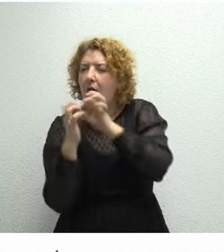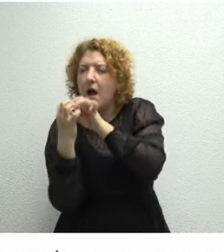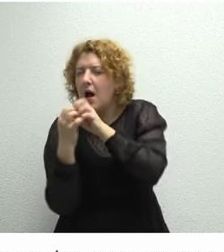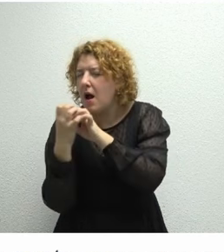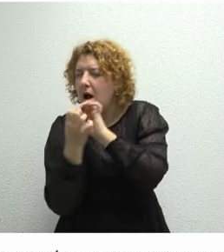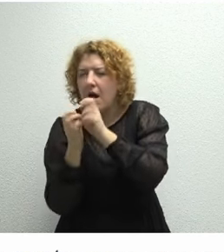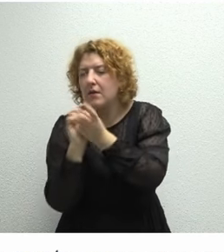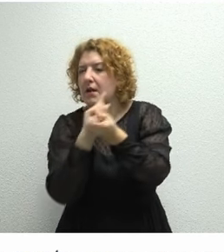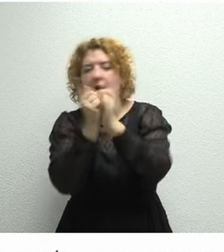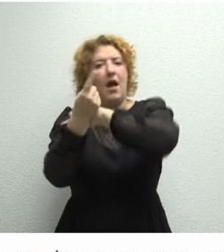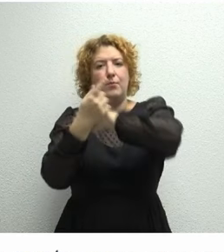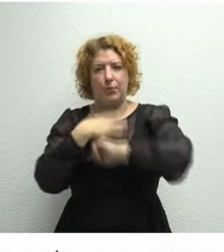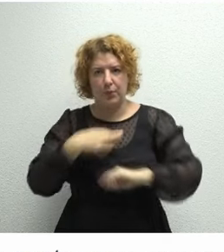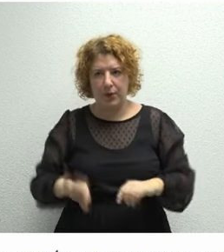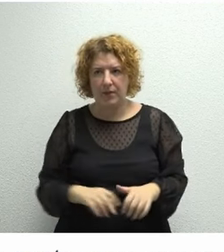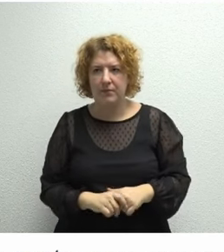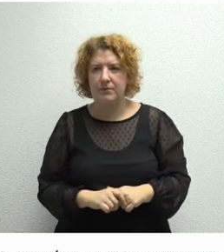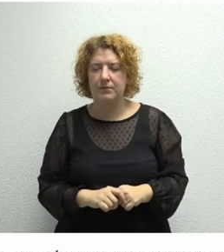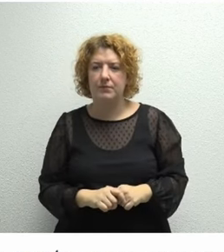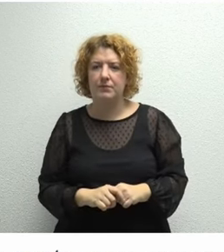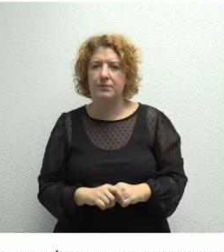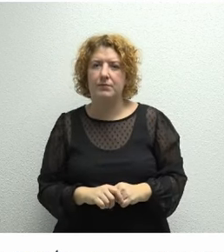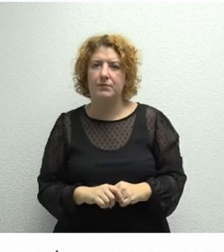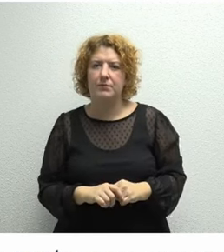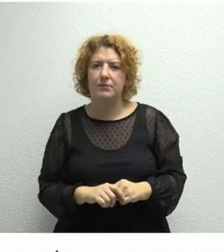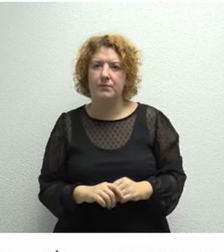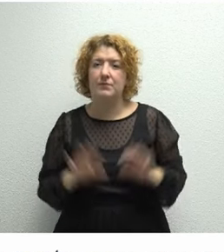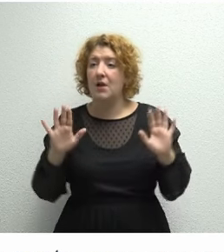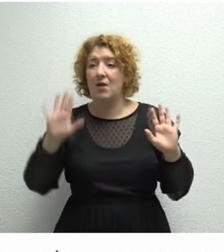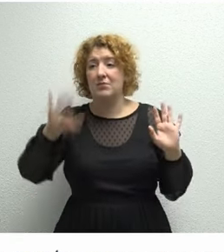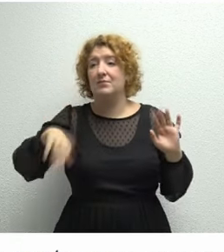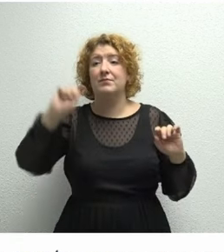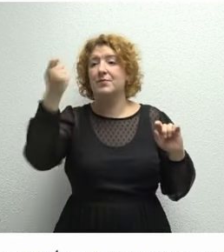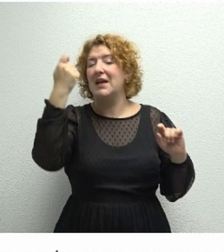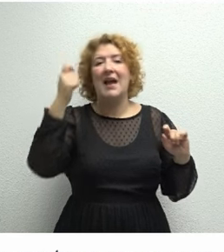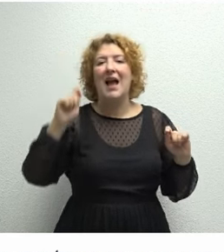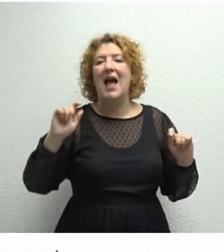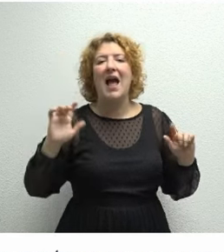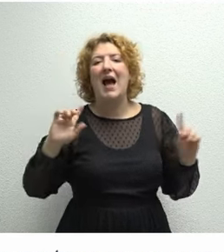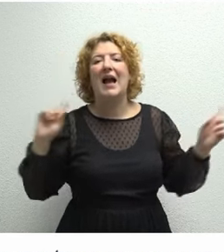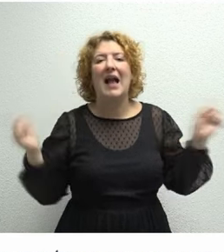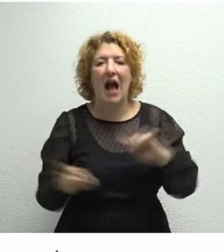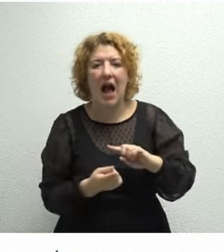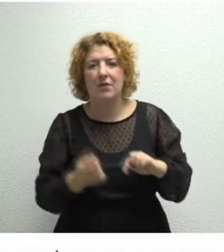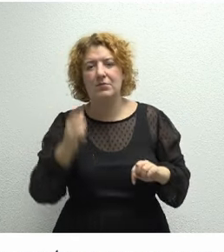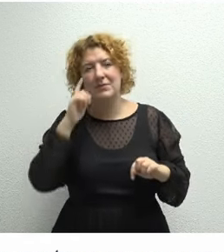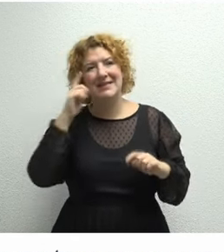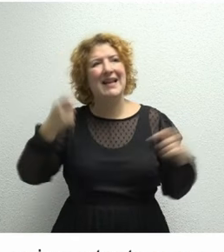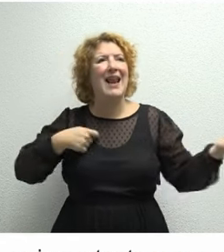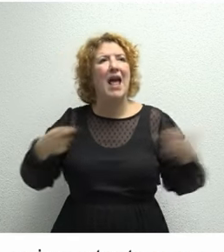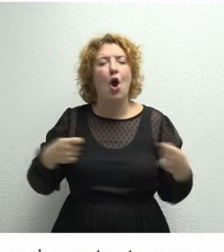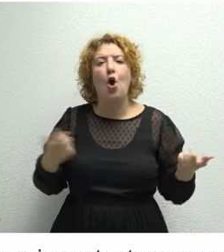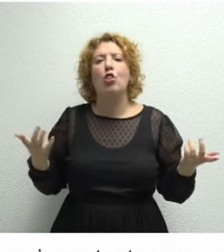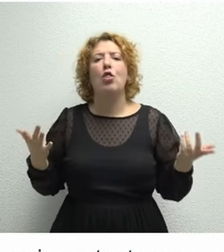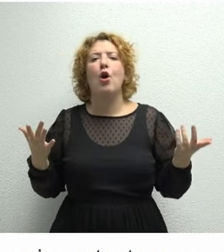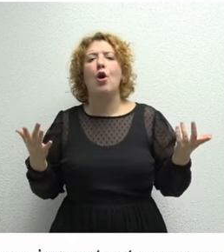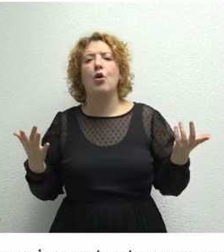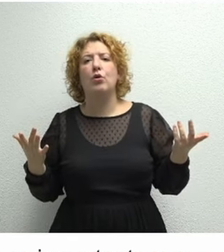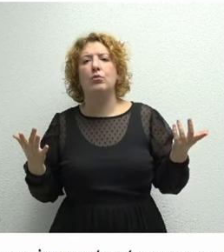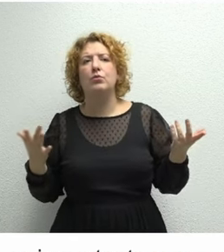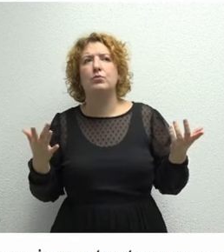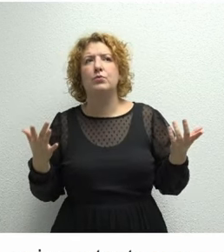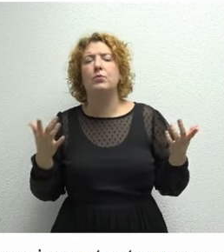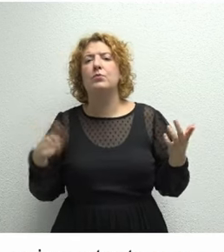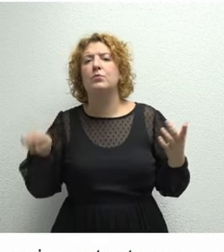producir cambios no y luego eh el cambio no lo que tiene que ver con donde se negocia donde se mueven las